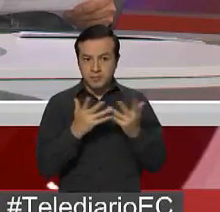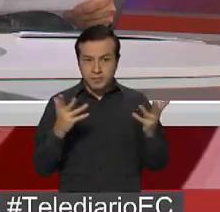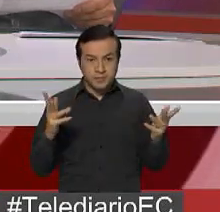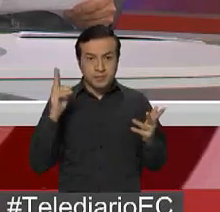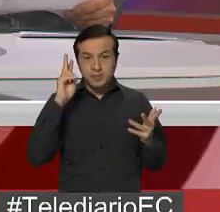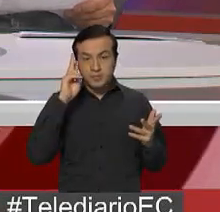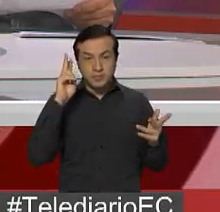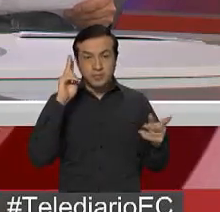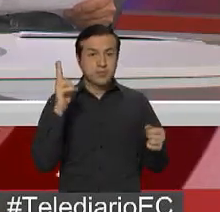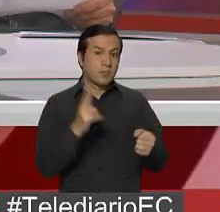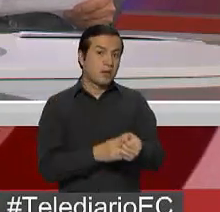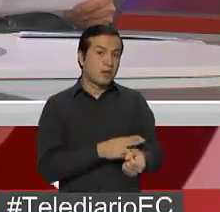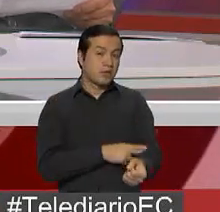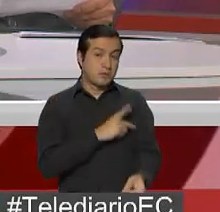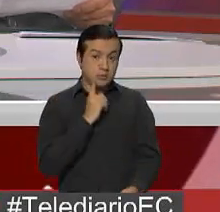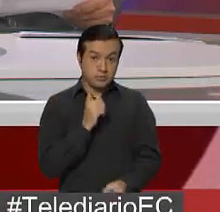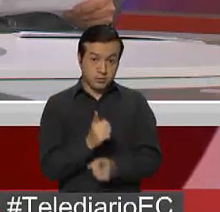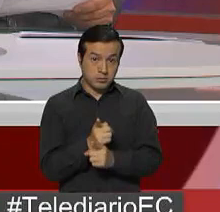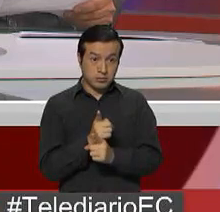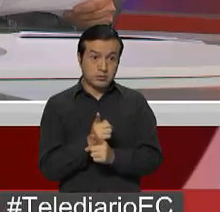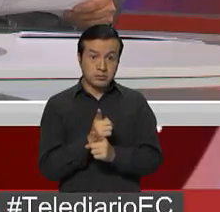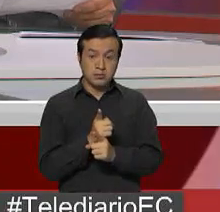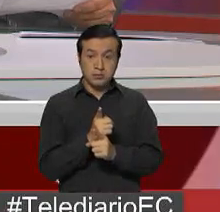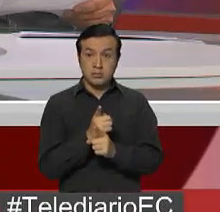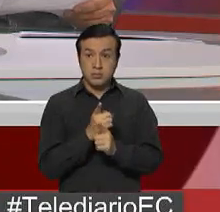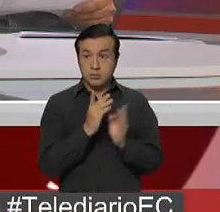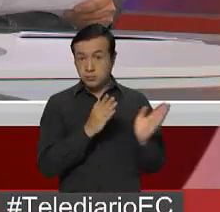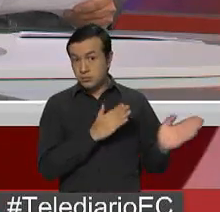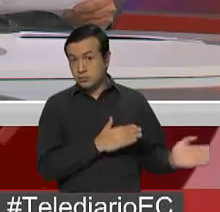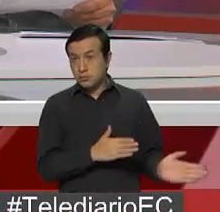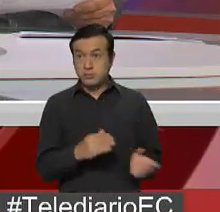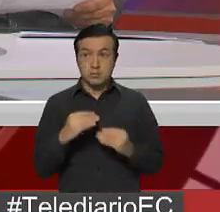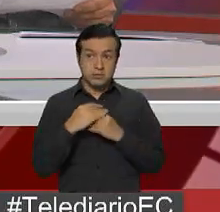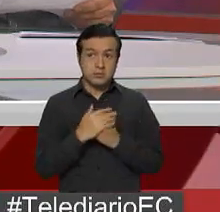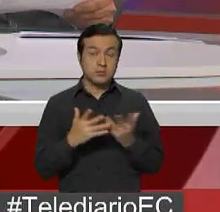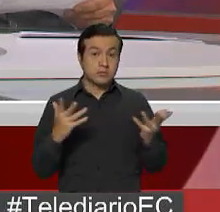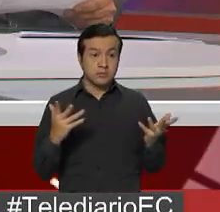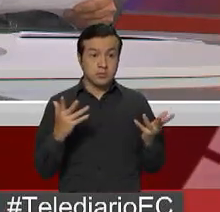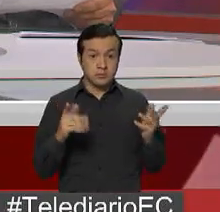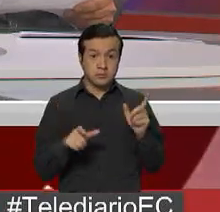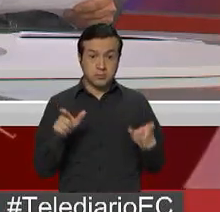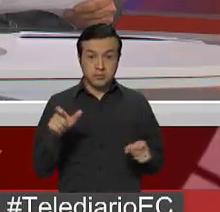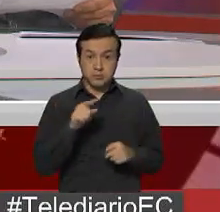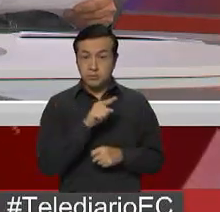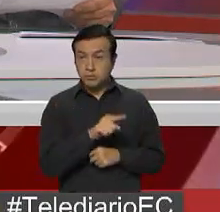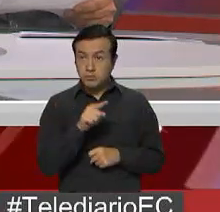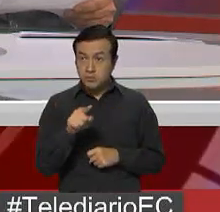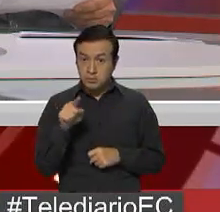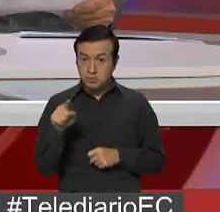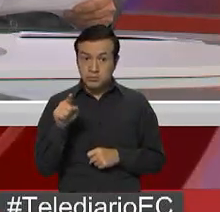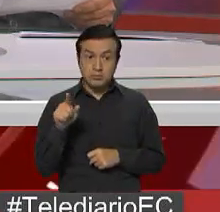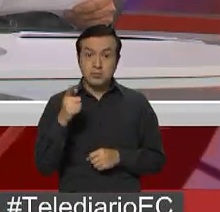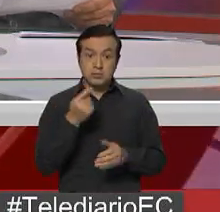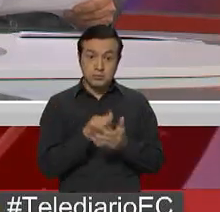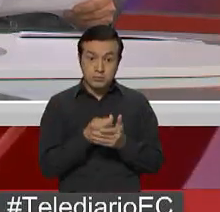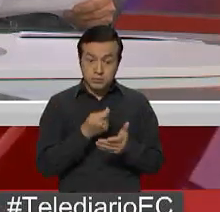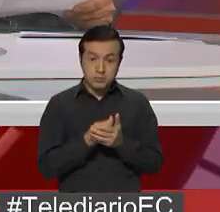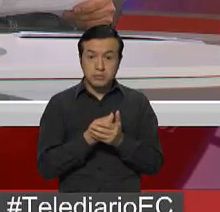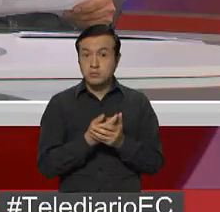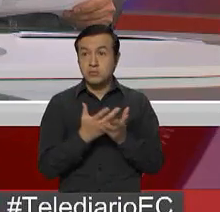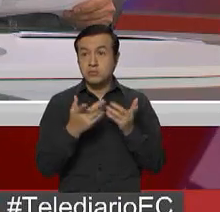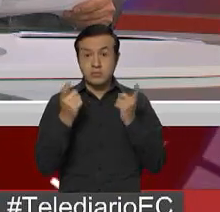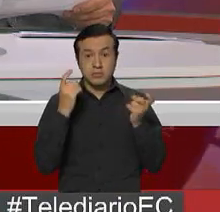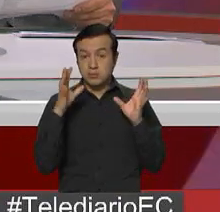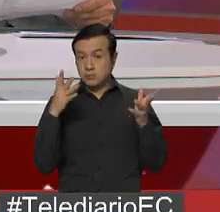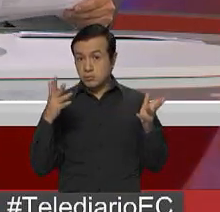discrimina dado que los sistemas de contratación se simplifican y permiten estas personas llegar a adquirir sin tantos